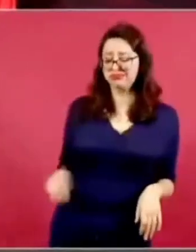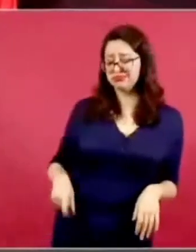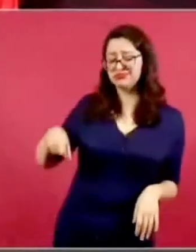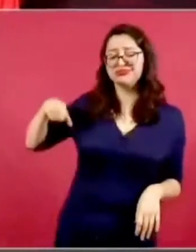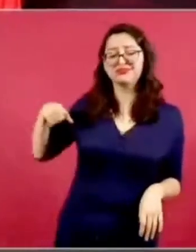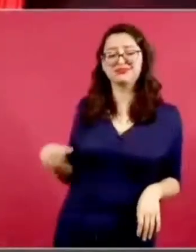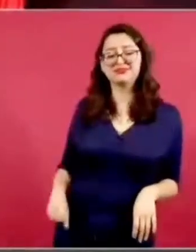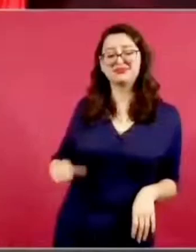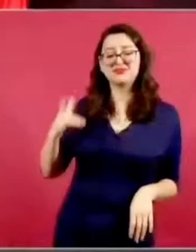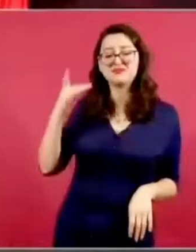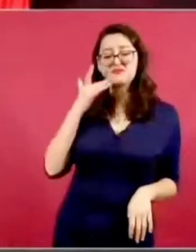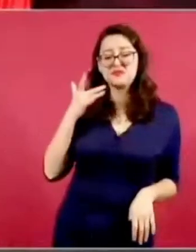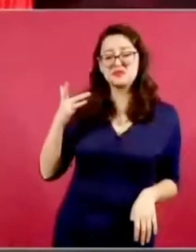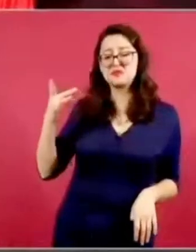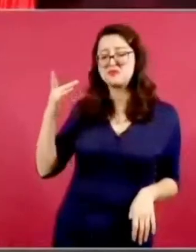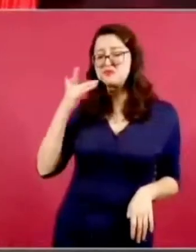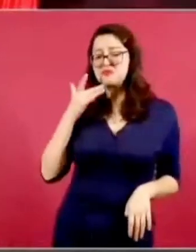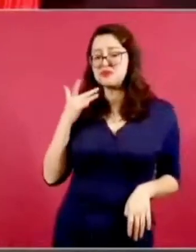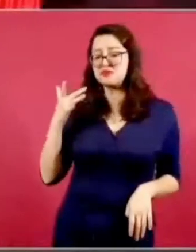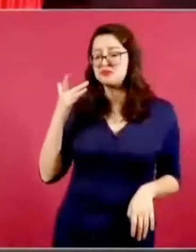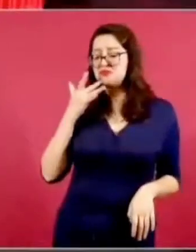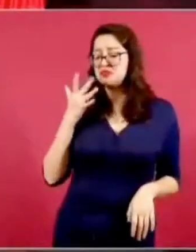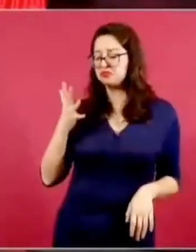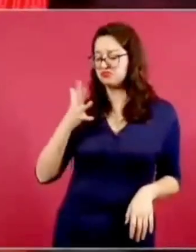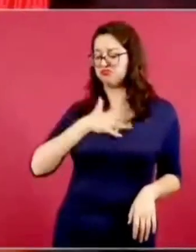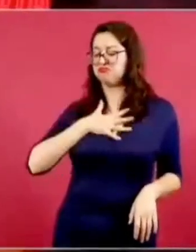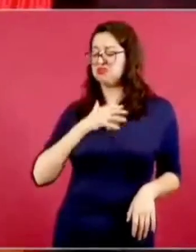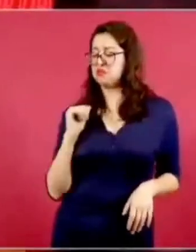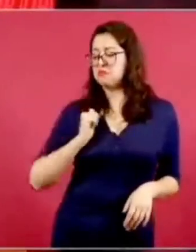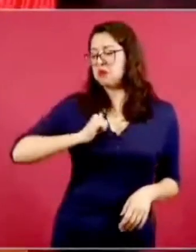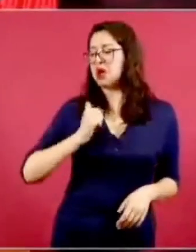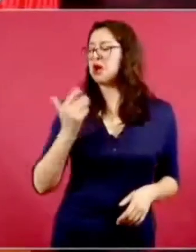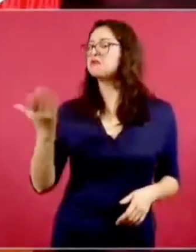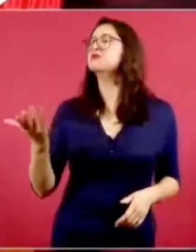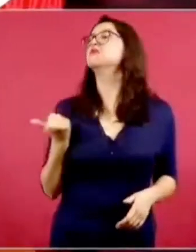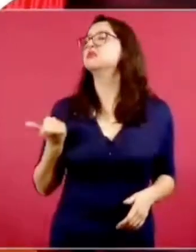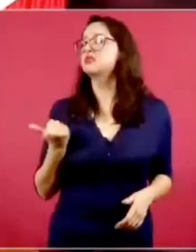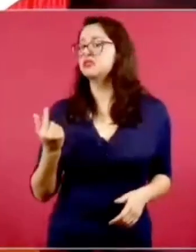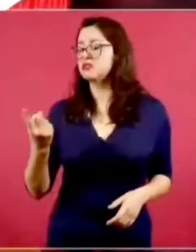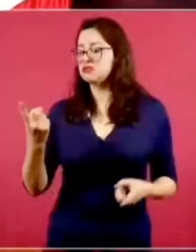a poner en práctica el influyentismo